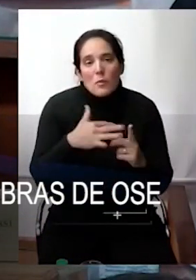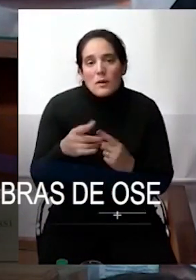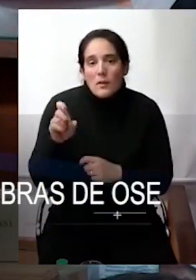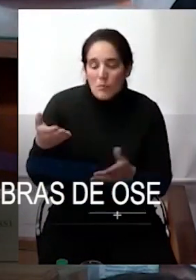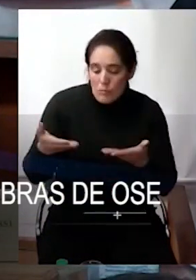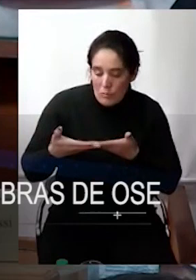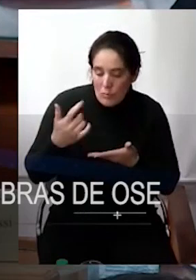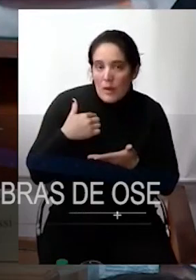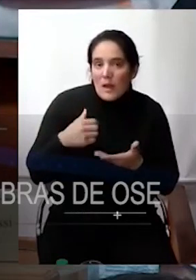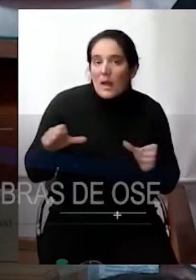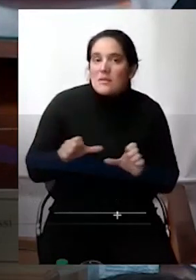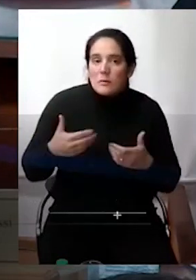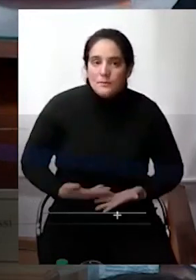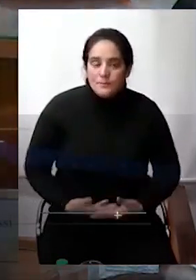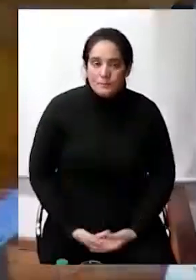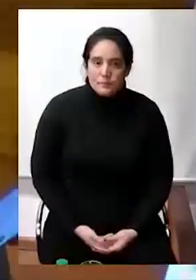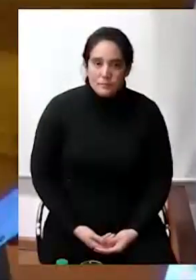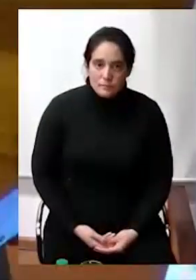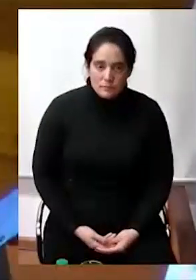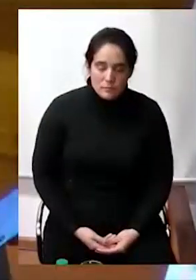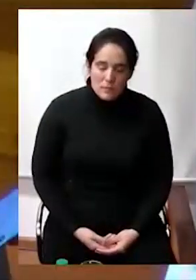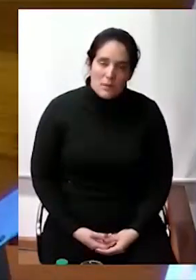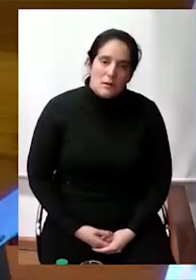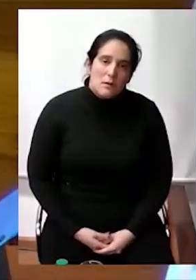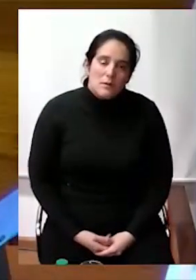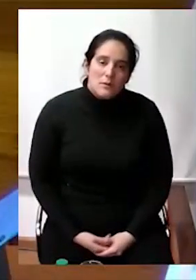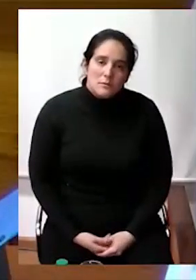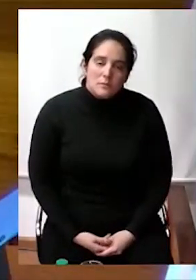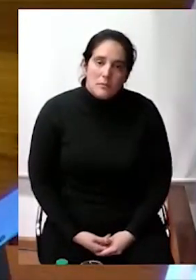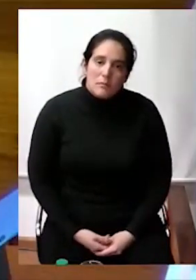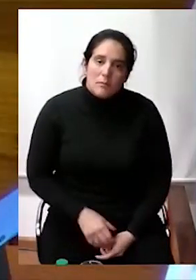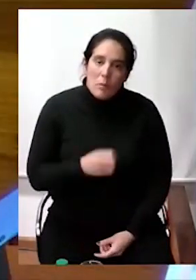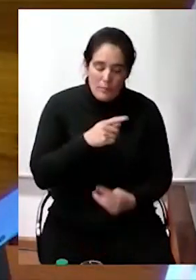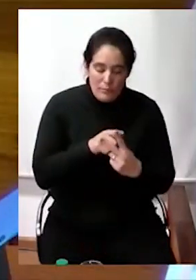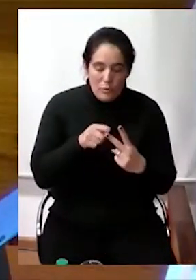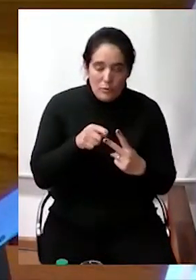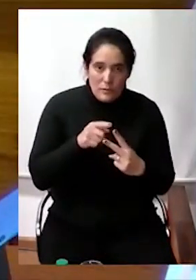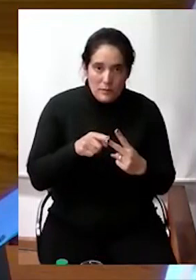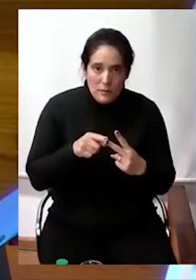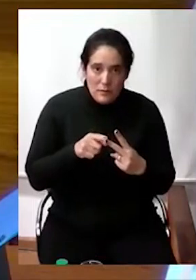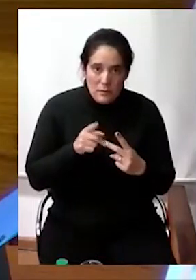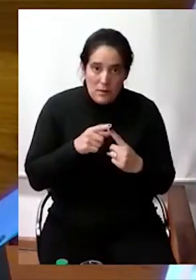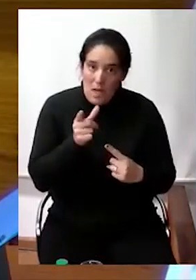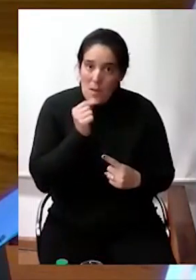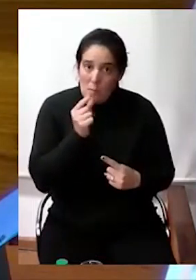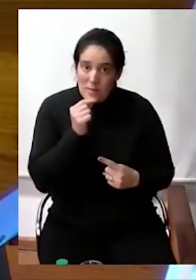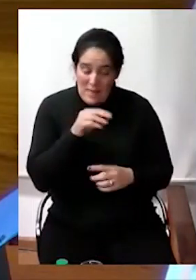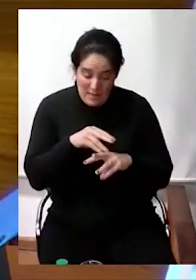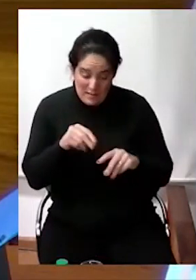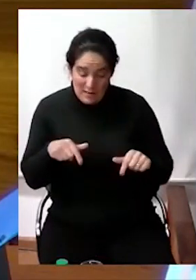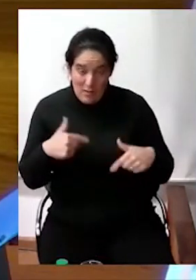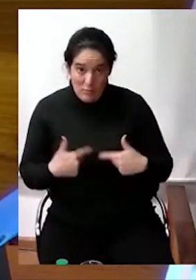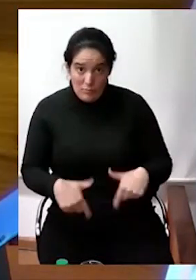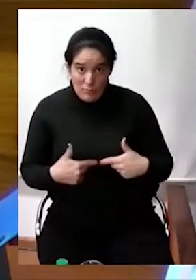ose tiene la palabra el señor al bon adelante bueno dos cosas primero la policía territorial que